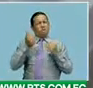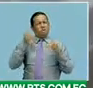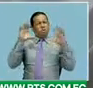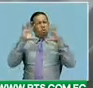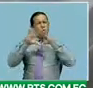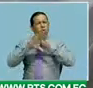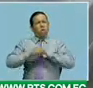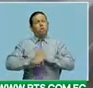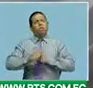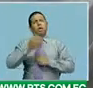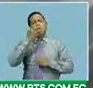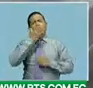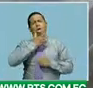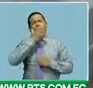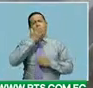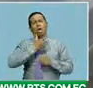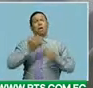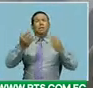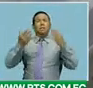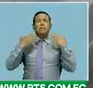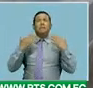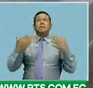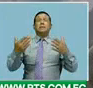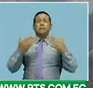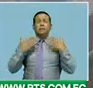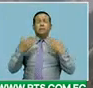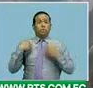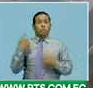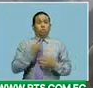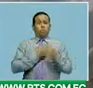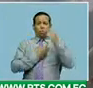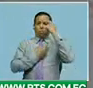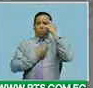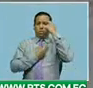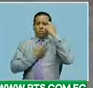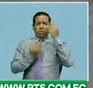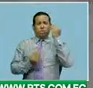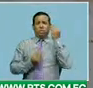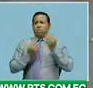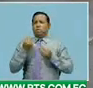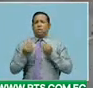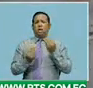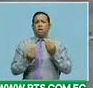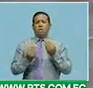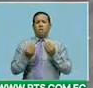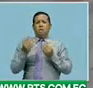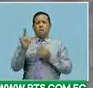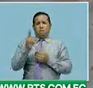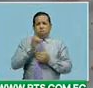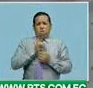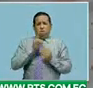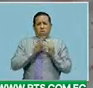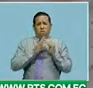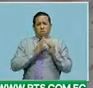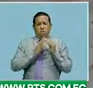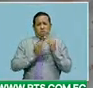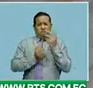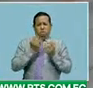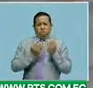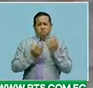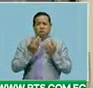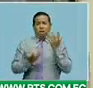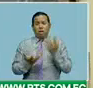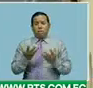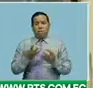cuenta propia tuvieron que evacuar la zona. No sabíamos qué hacer. Nosotros sentimos la muerte clarita porque pensábamos que nos íbamos a quedar ahí.